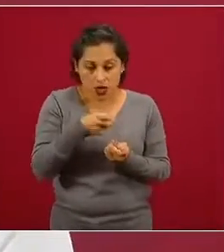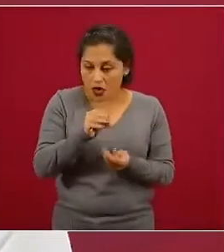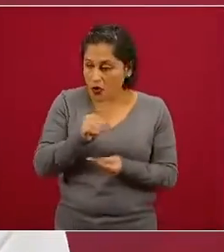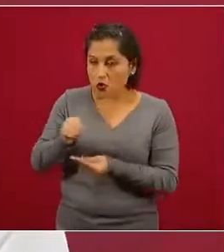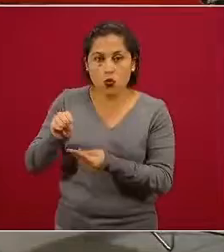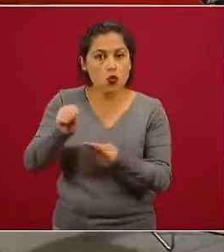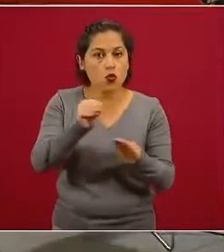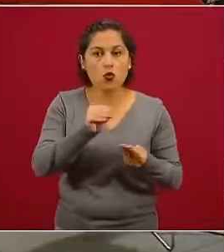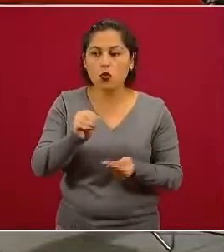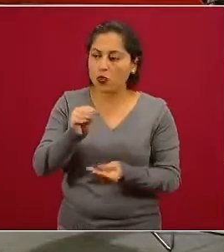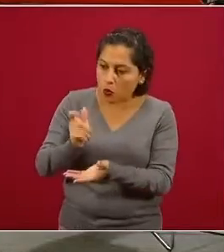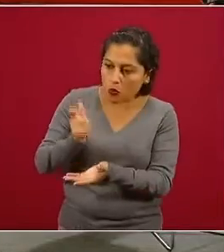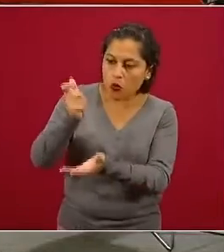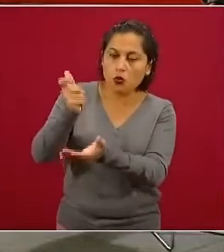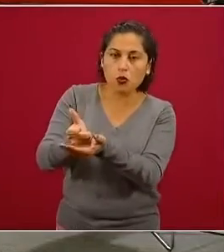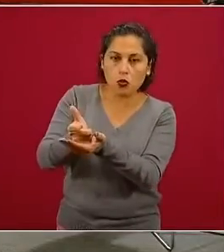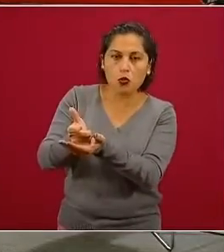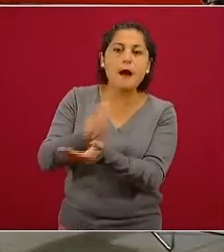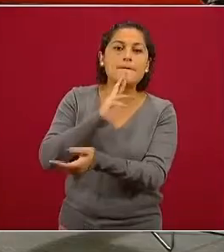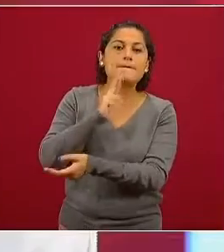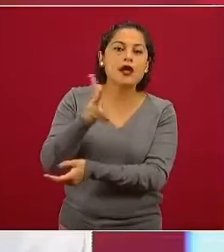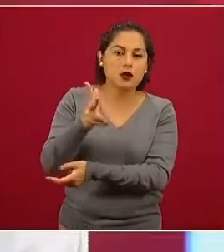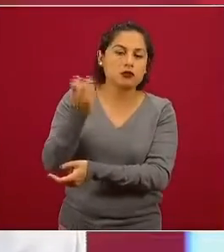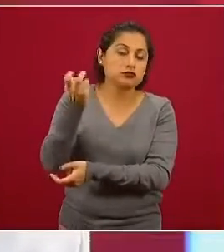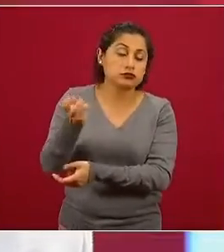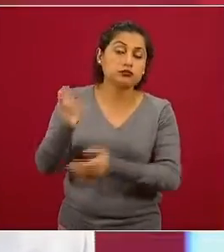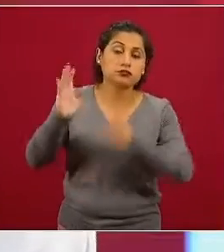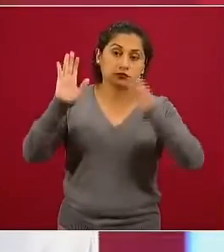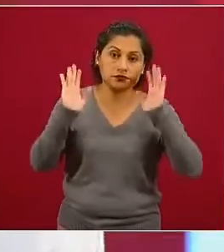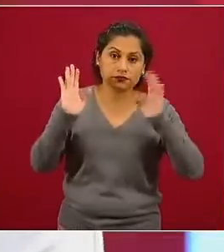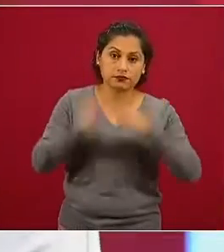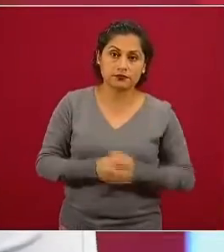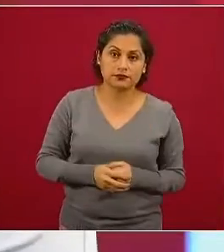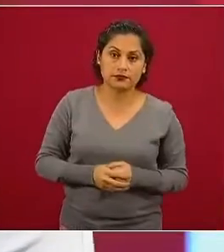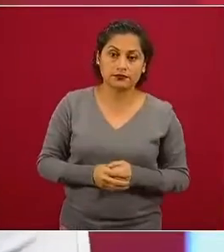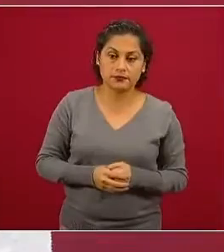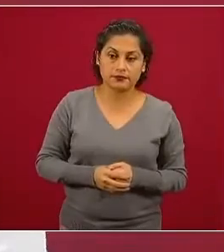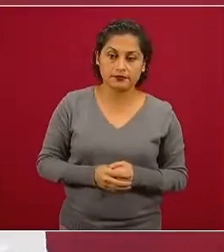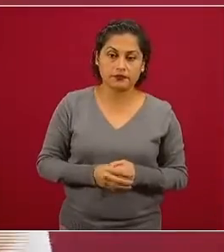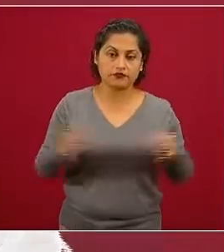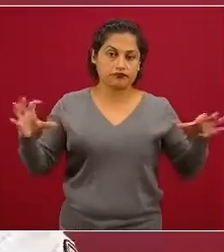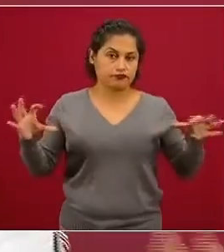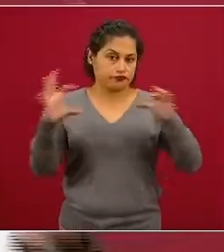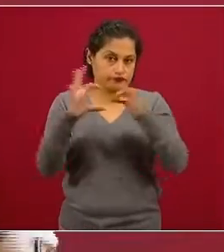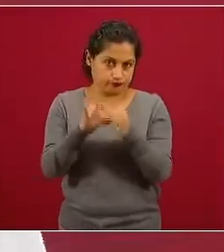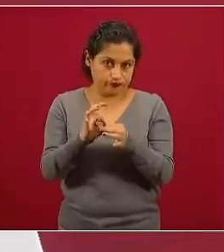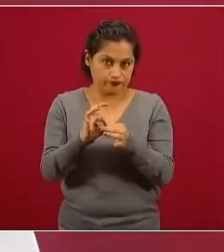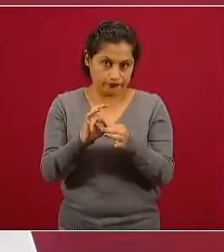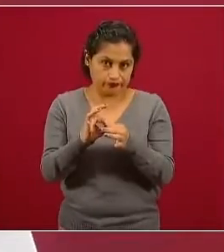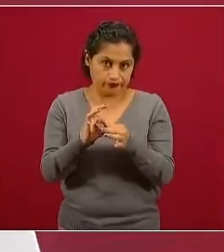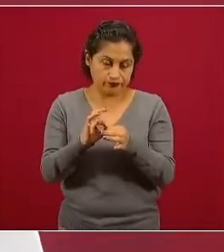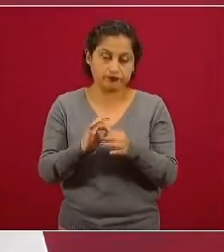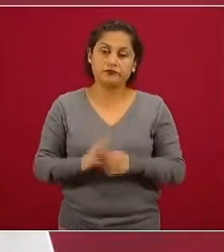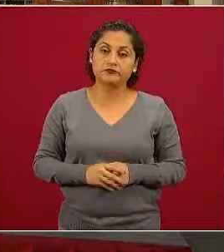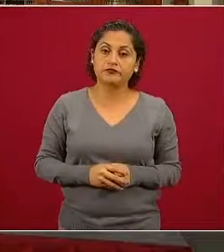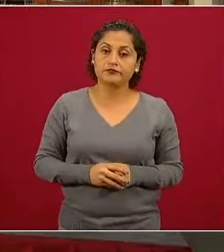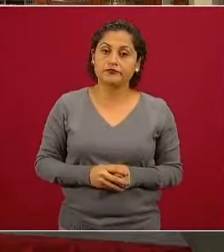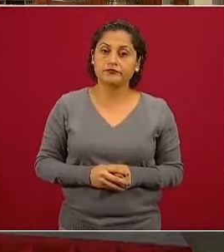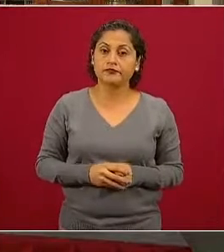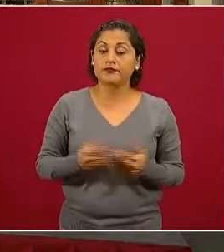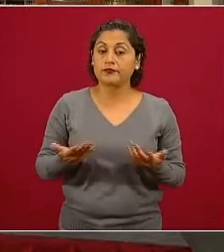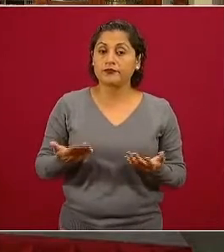debería asignarse recursos de una manera más directa a ciertas intervenciones. Entonces yo pienso que sería positivo si en algún momento,